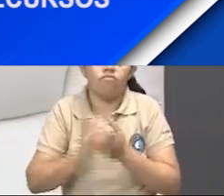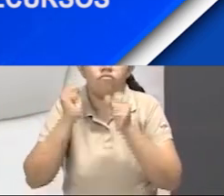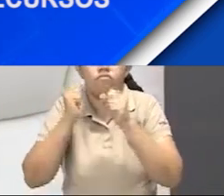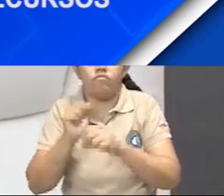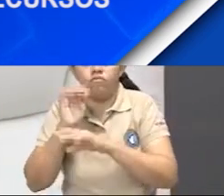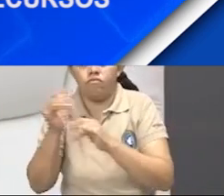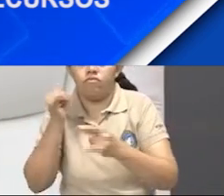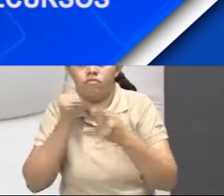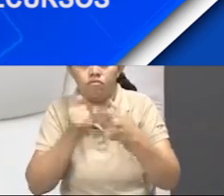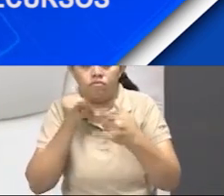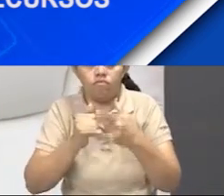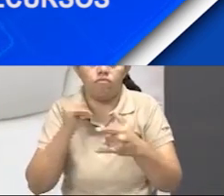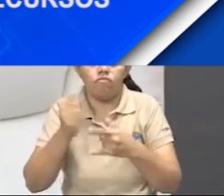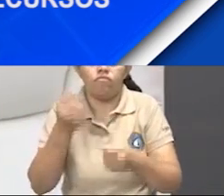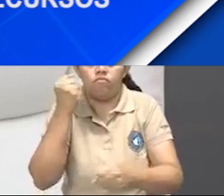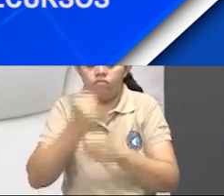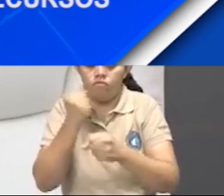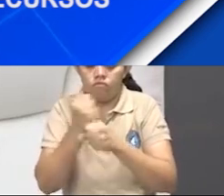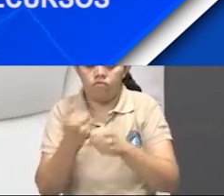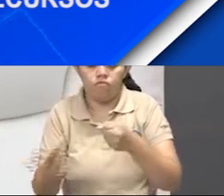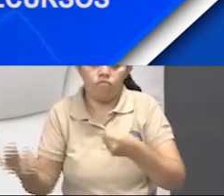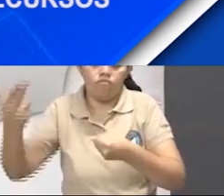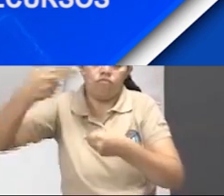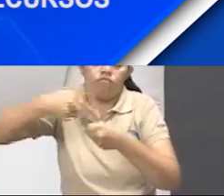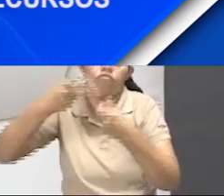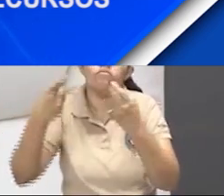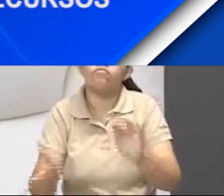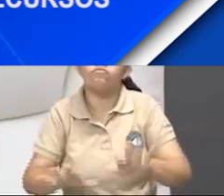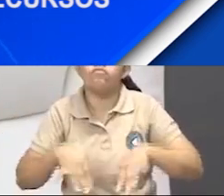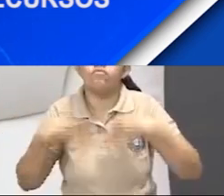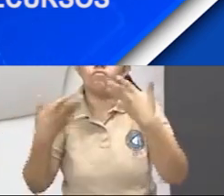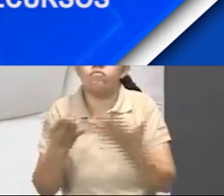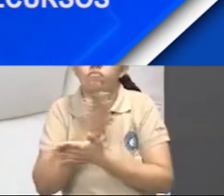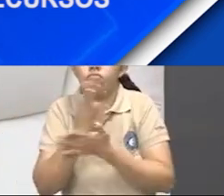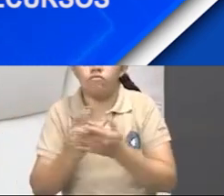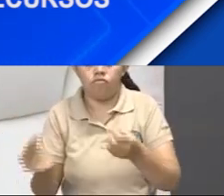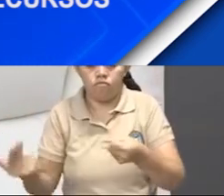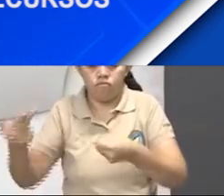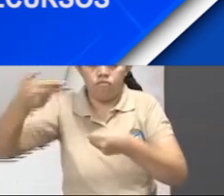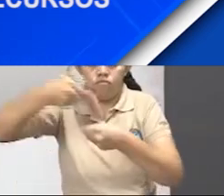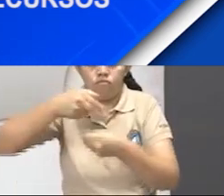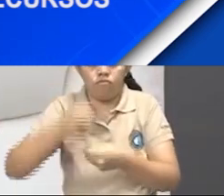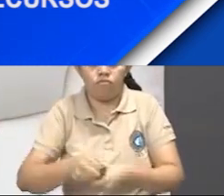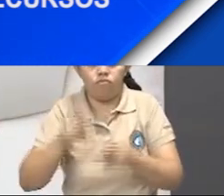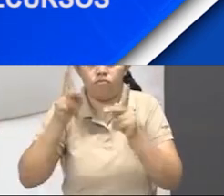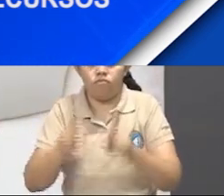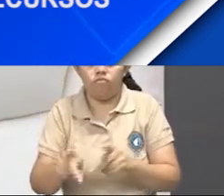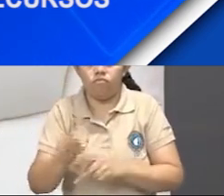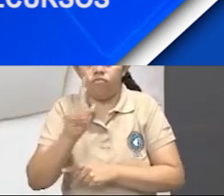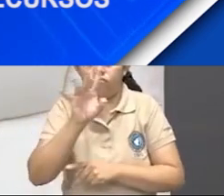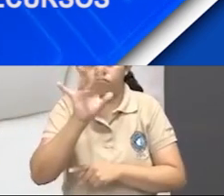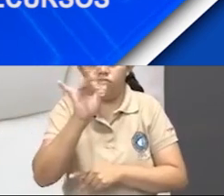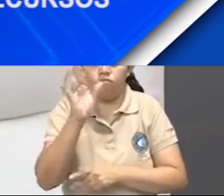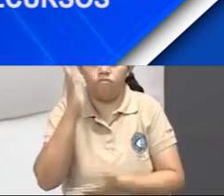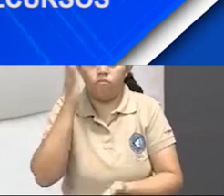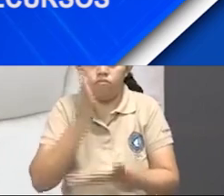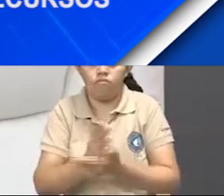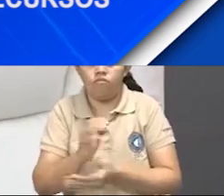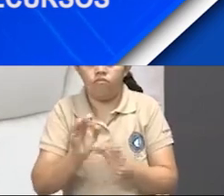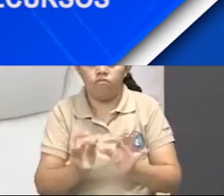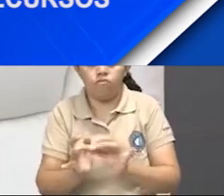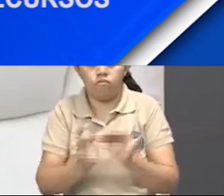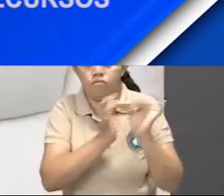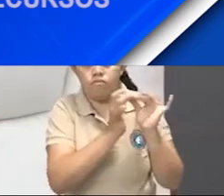género, empleo y la transformación económica. Además, incorporaron el capital humano como el quinto tema